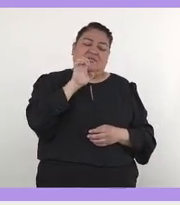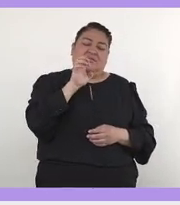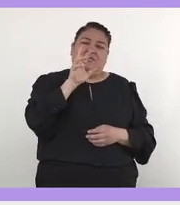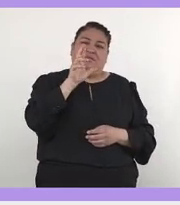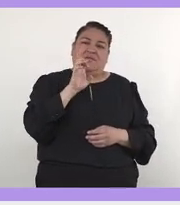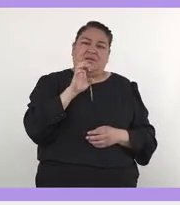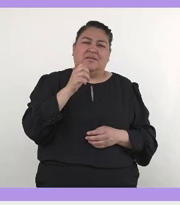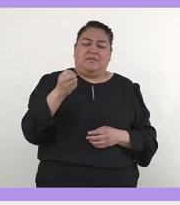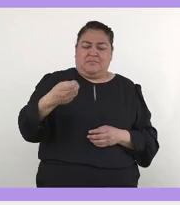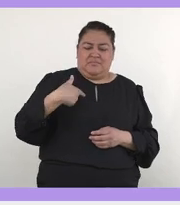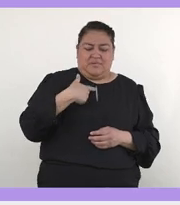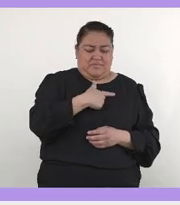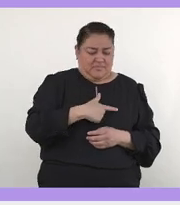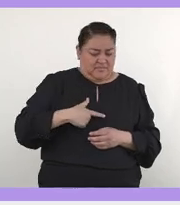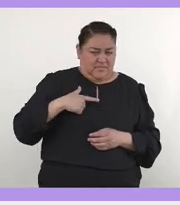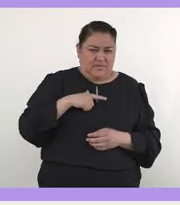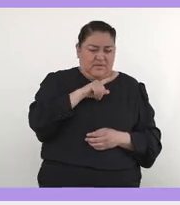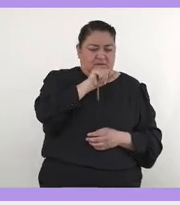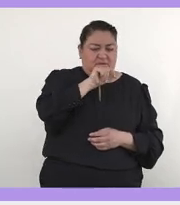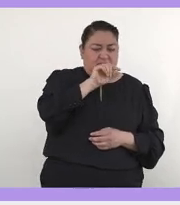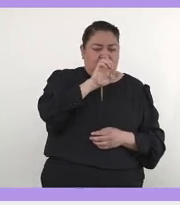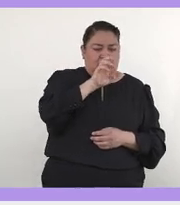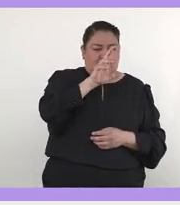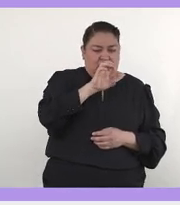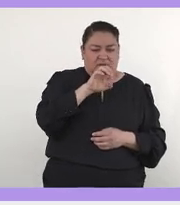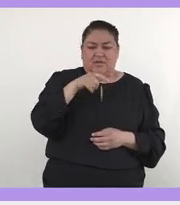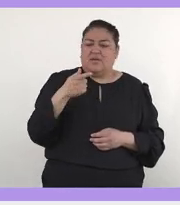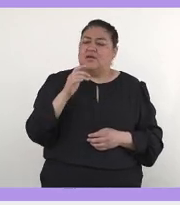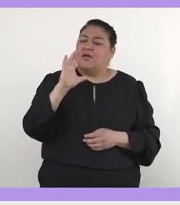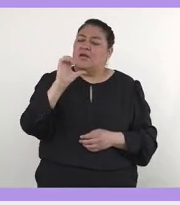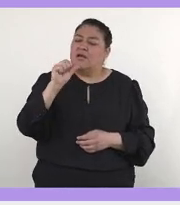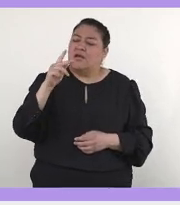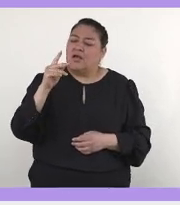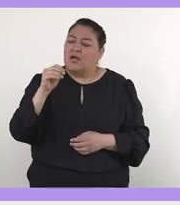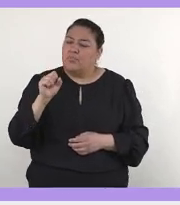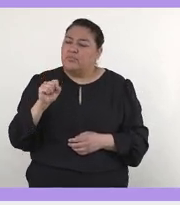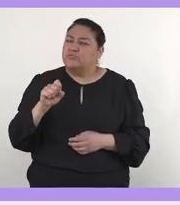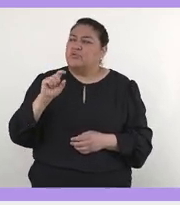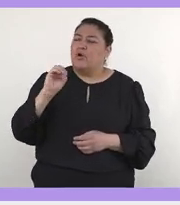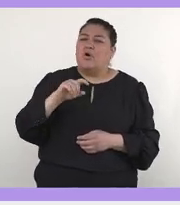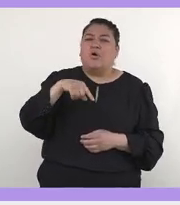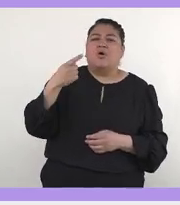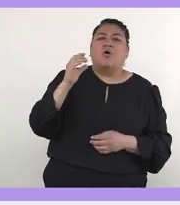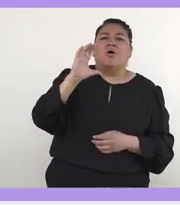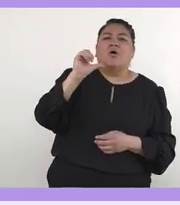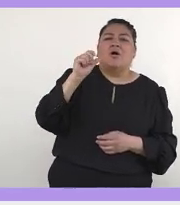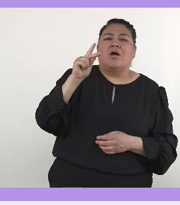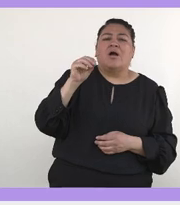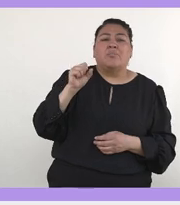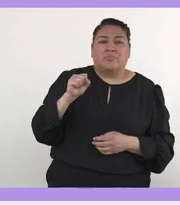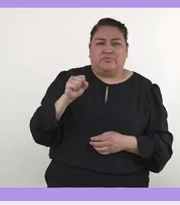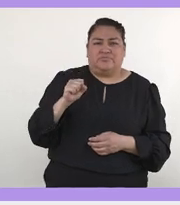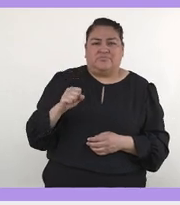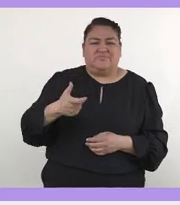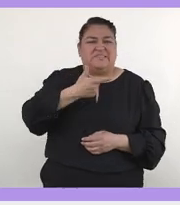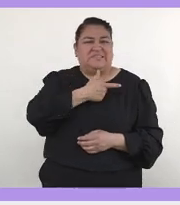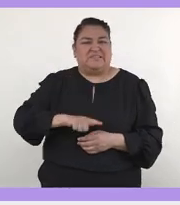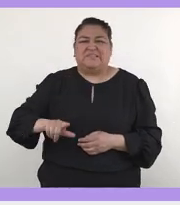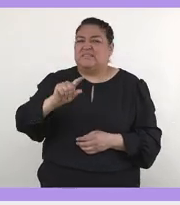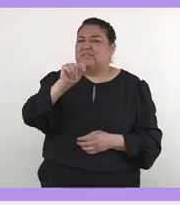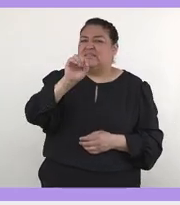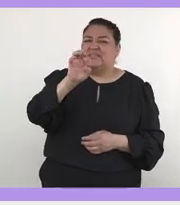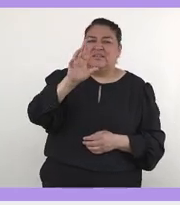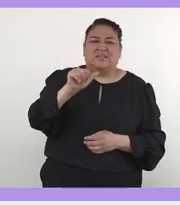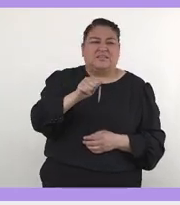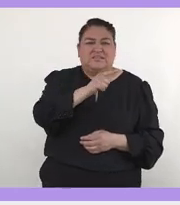bueno o Tere Campos o sea los o Campos pero no me gusta que me digan Teresa Entonces si tú si